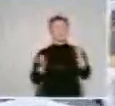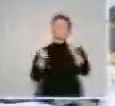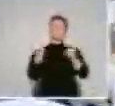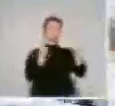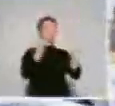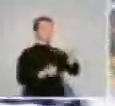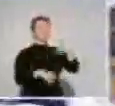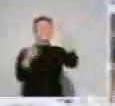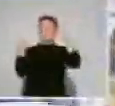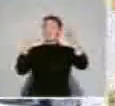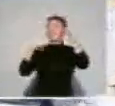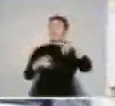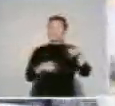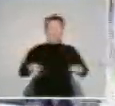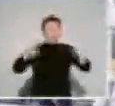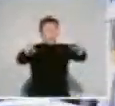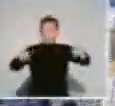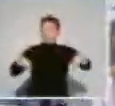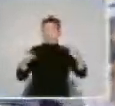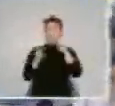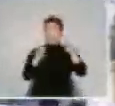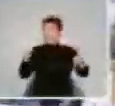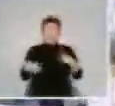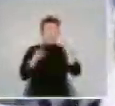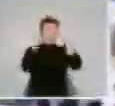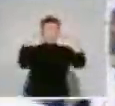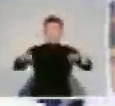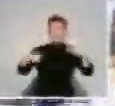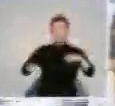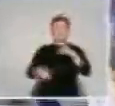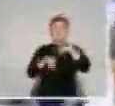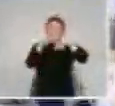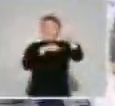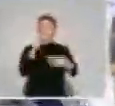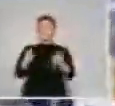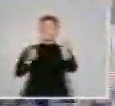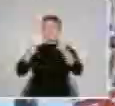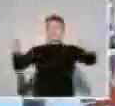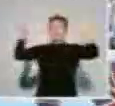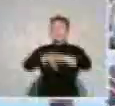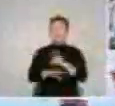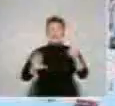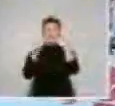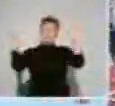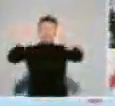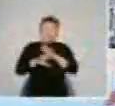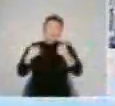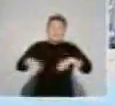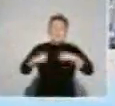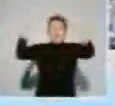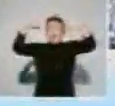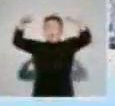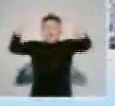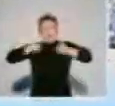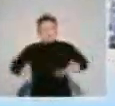coche despistado, no veo la raya. Es que al ser inglés se da la cerilla de noche. Prenda la farola, coño,